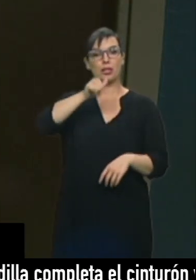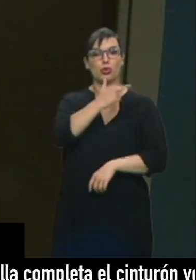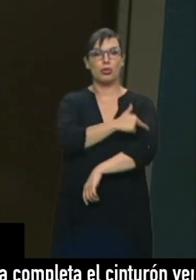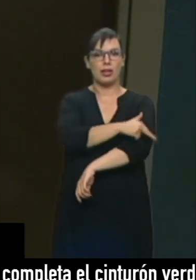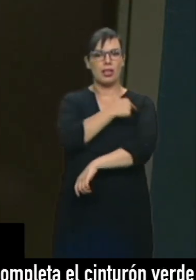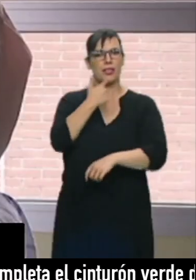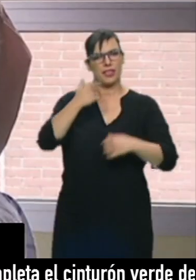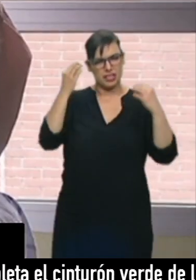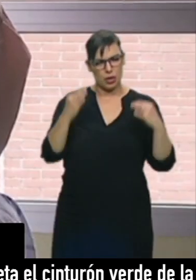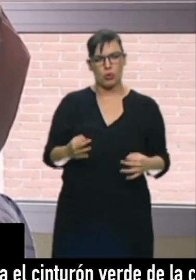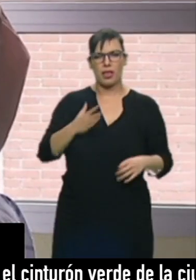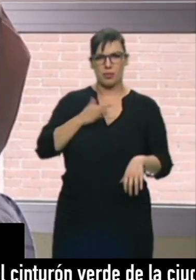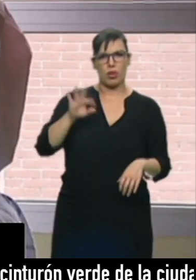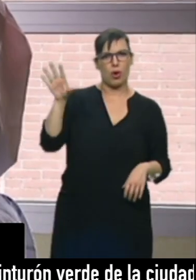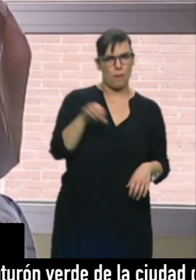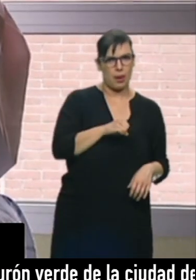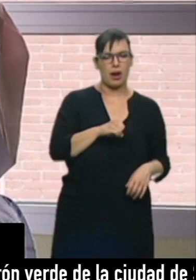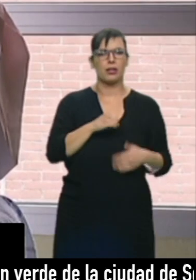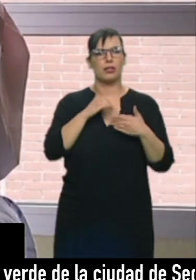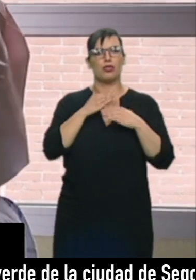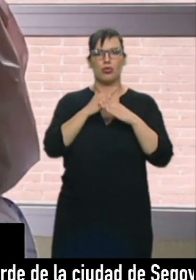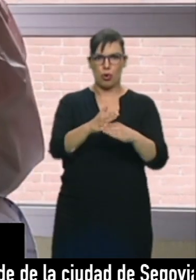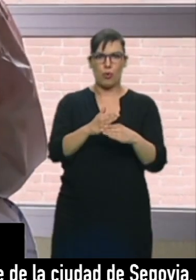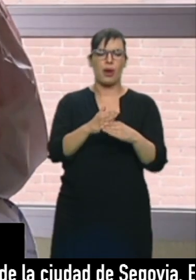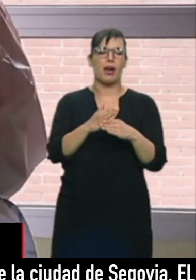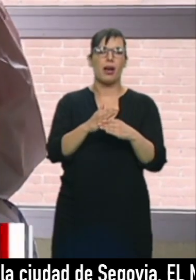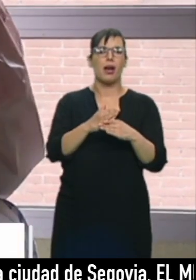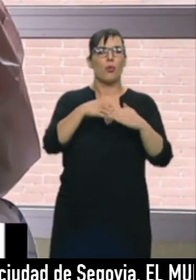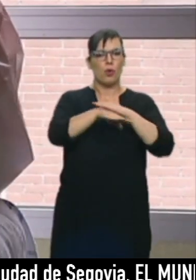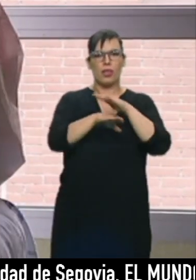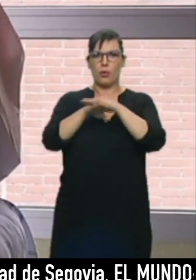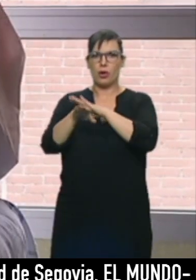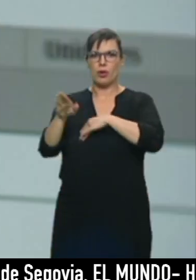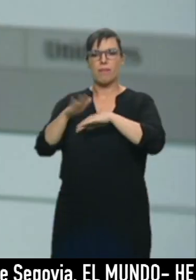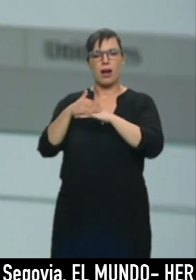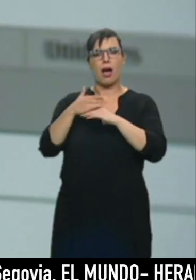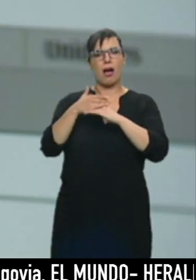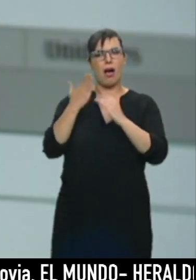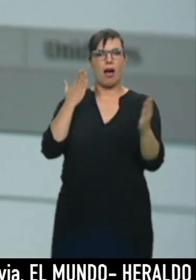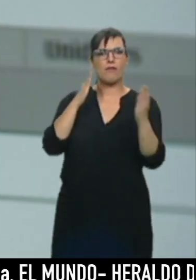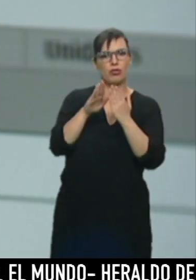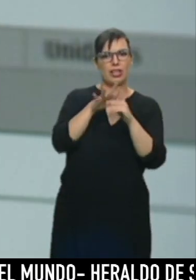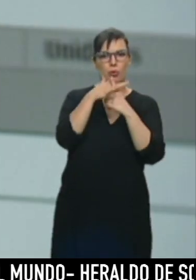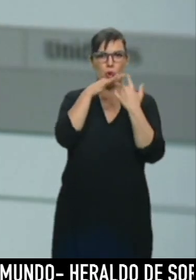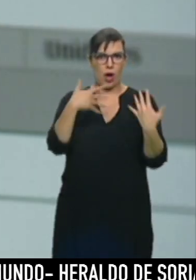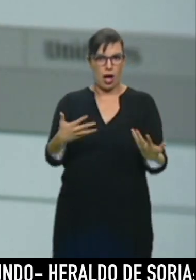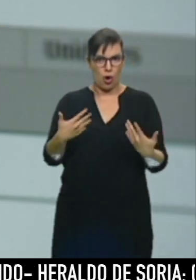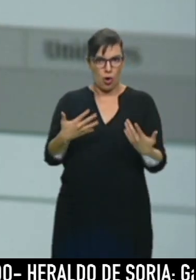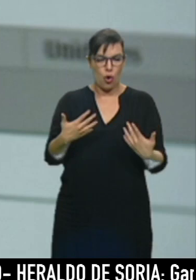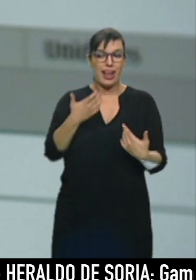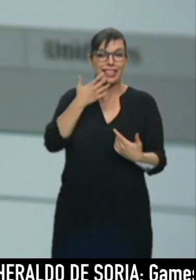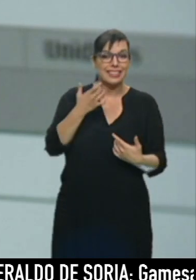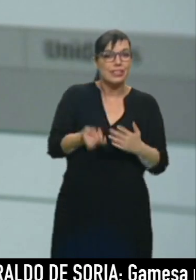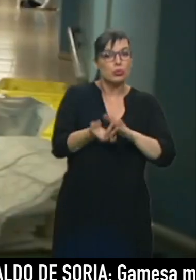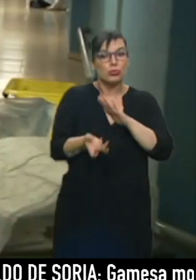garantizado el suministro. Existe un stock, dice, para hacer frente a la situación epidemiológica actual y a posibles